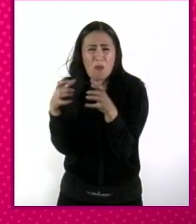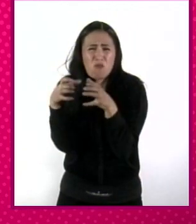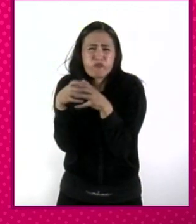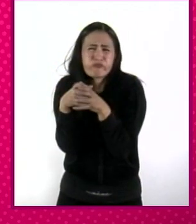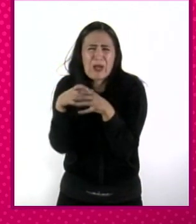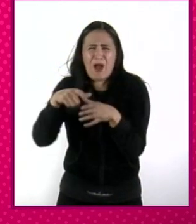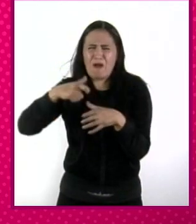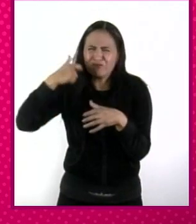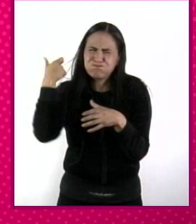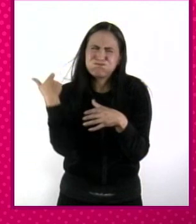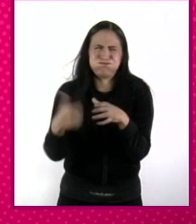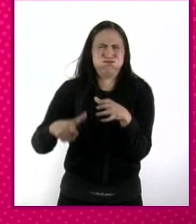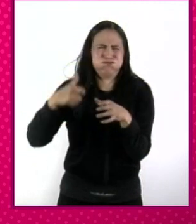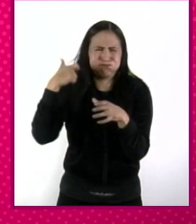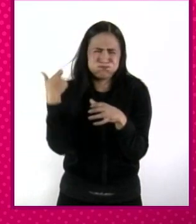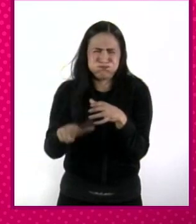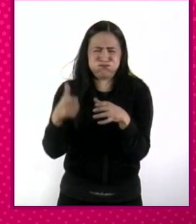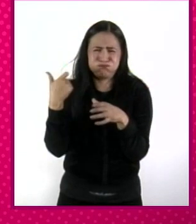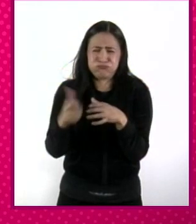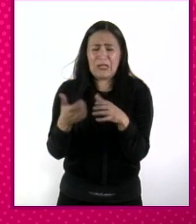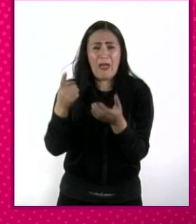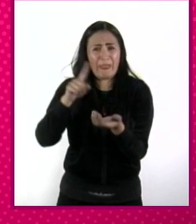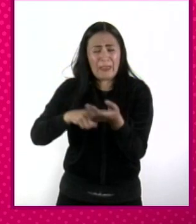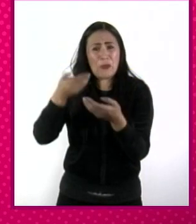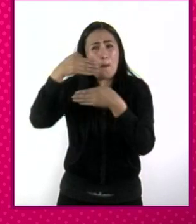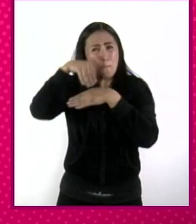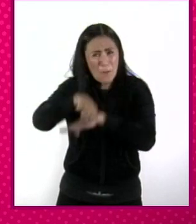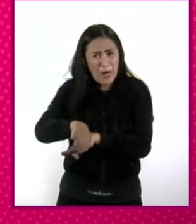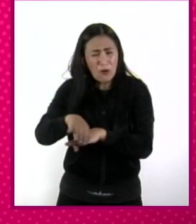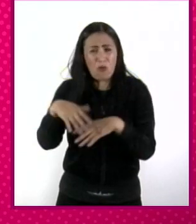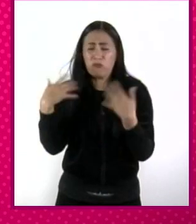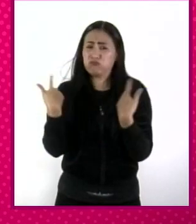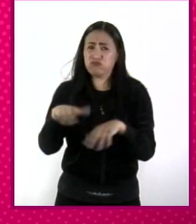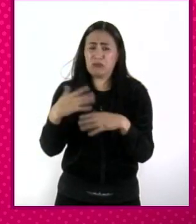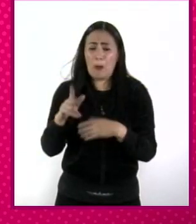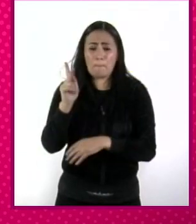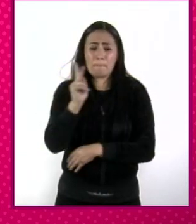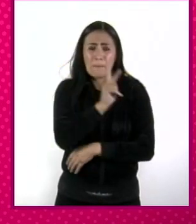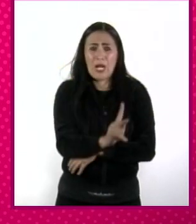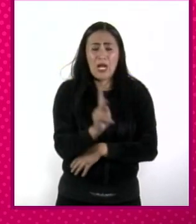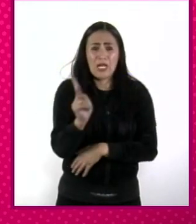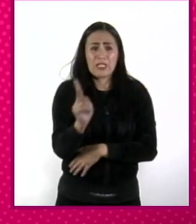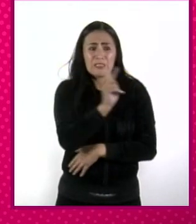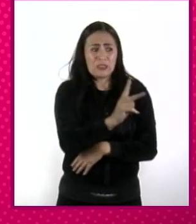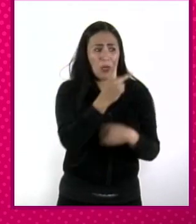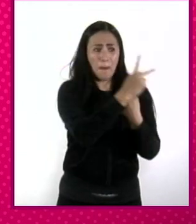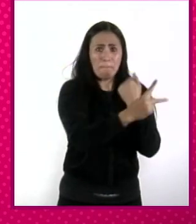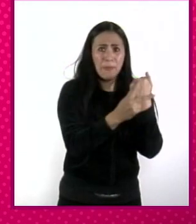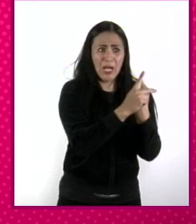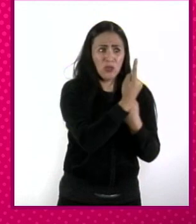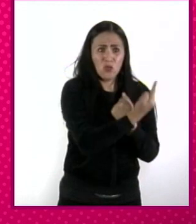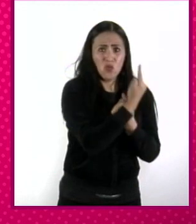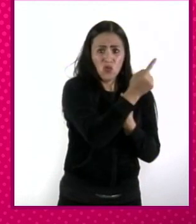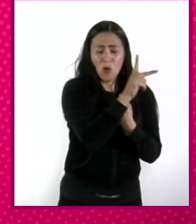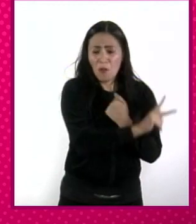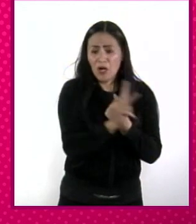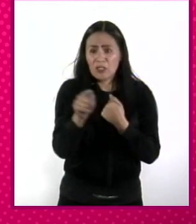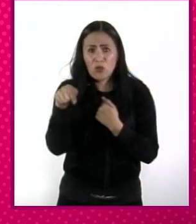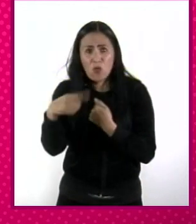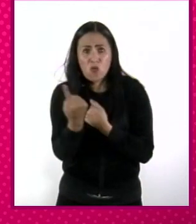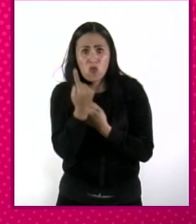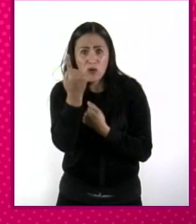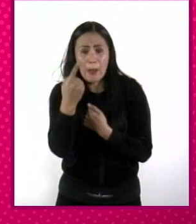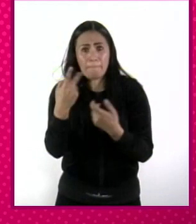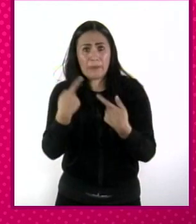que detentan en sus cuentas bancarias la riqueza a veces similar a la de países enteros. Entonces esa